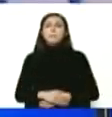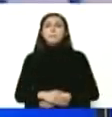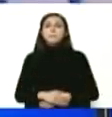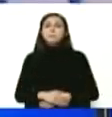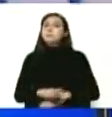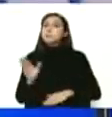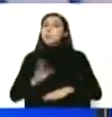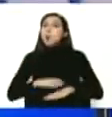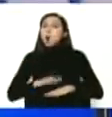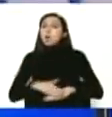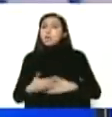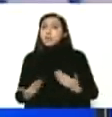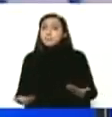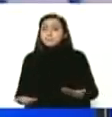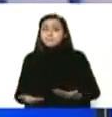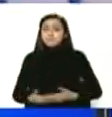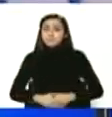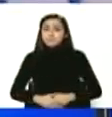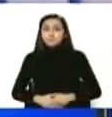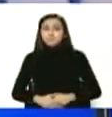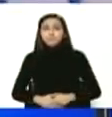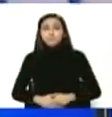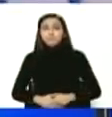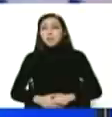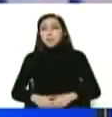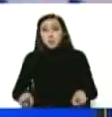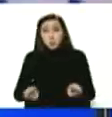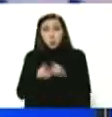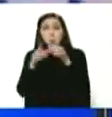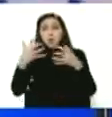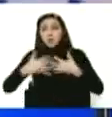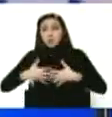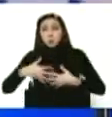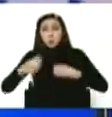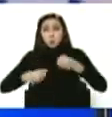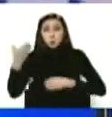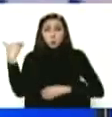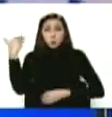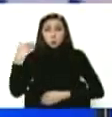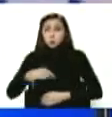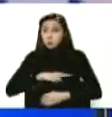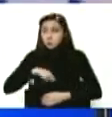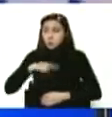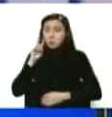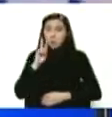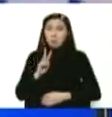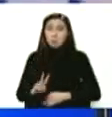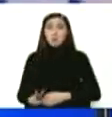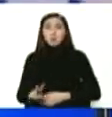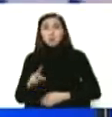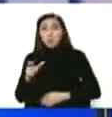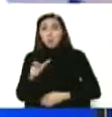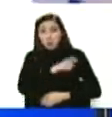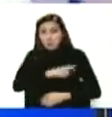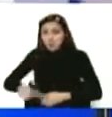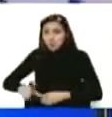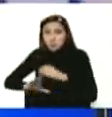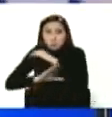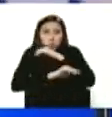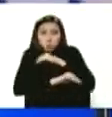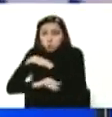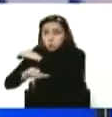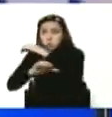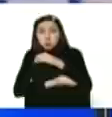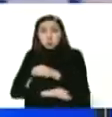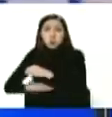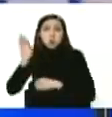Porque así como en Lácteos Los Andes descubrimos el pus que había ahí, la